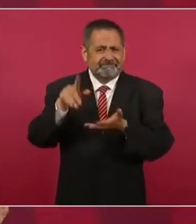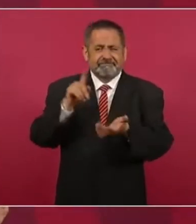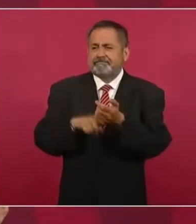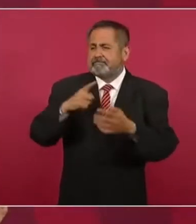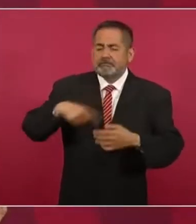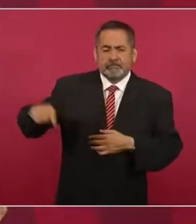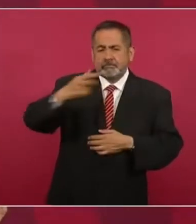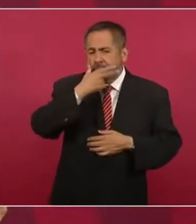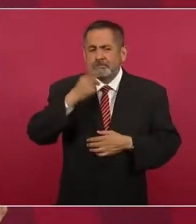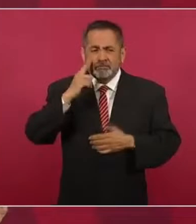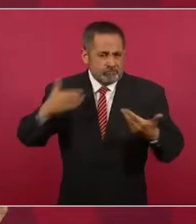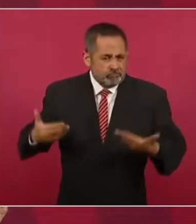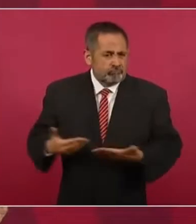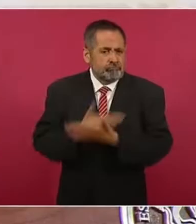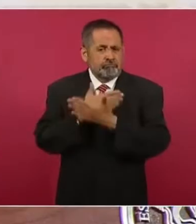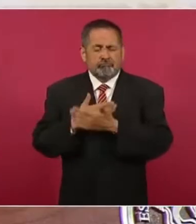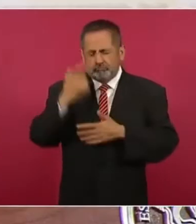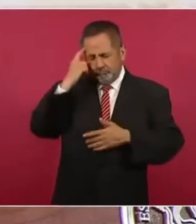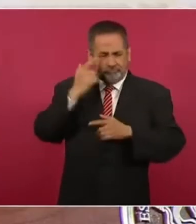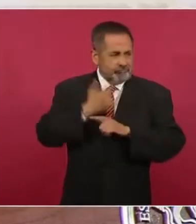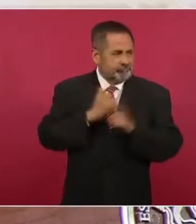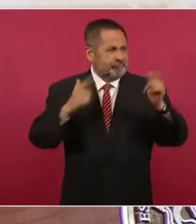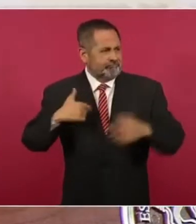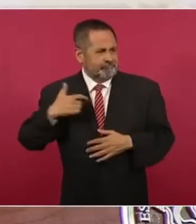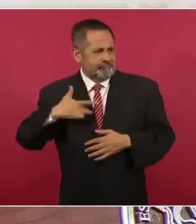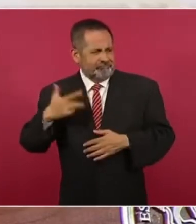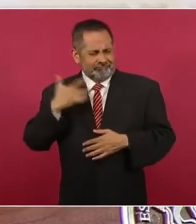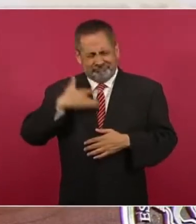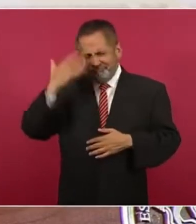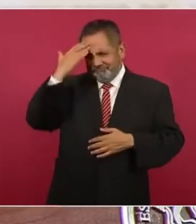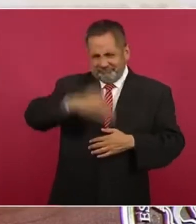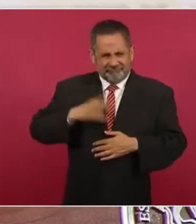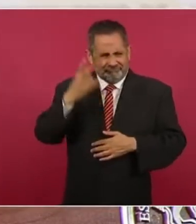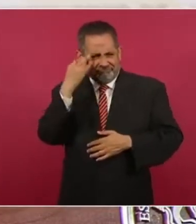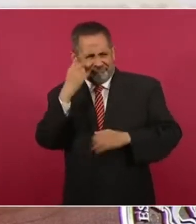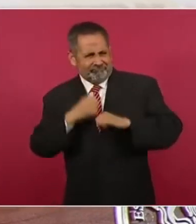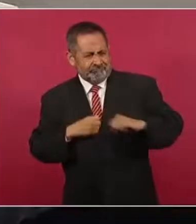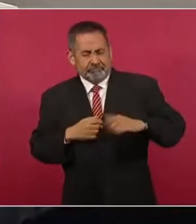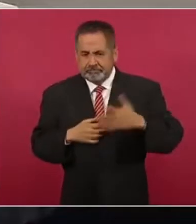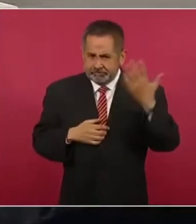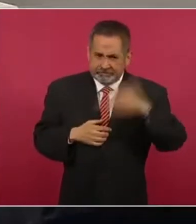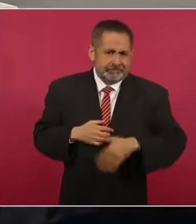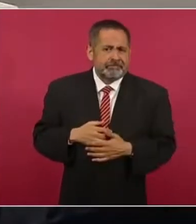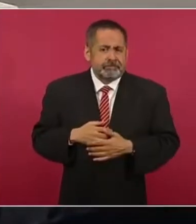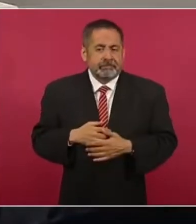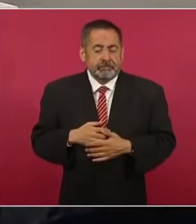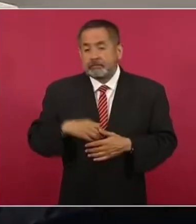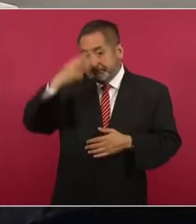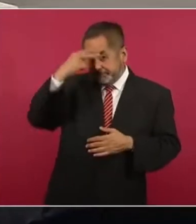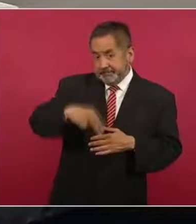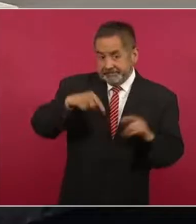de mexicanos, mujeres y hombres libres, conscientes. México es de los países del mundo, siempre lo he